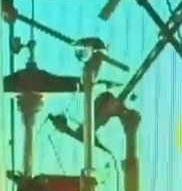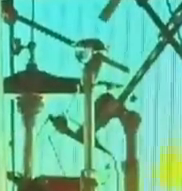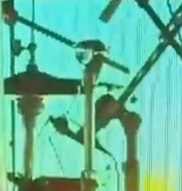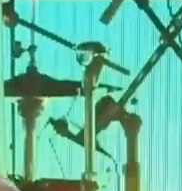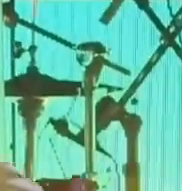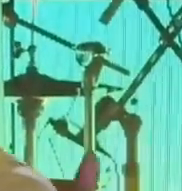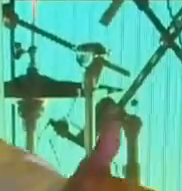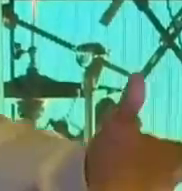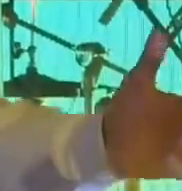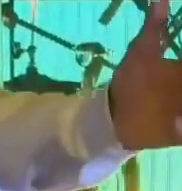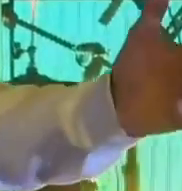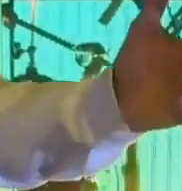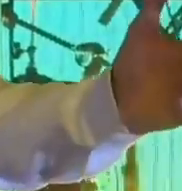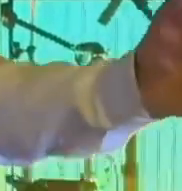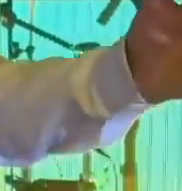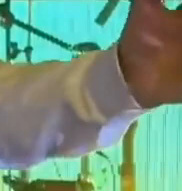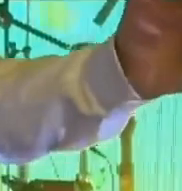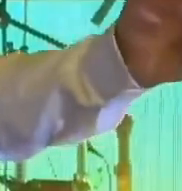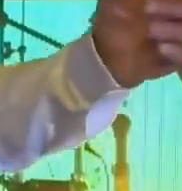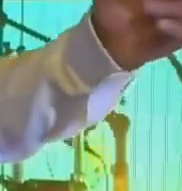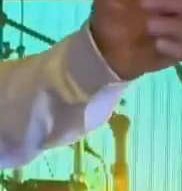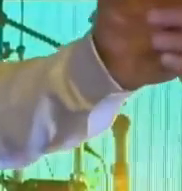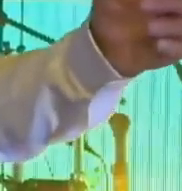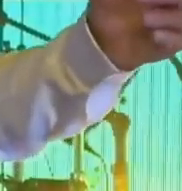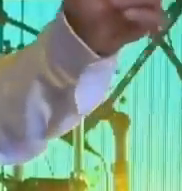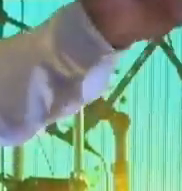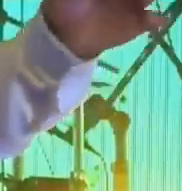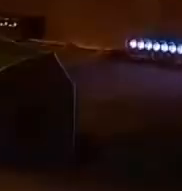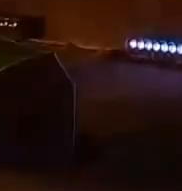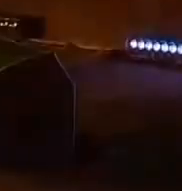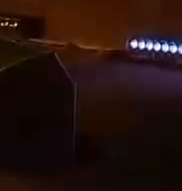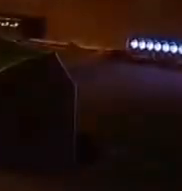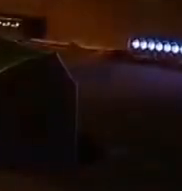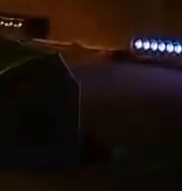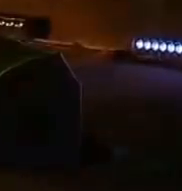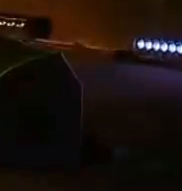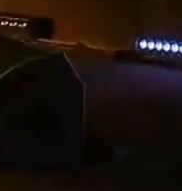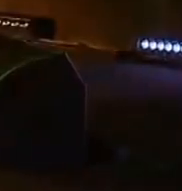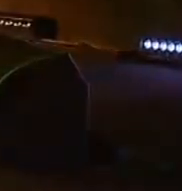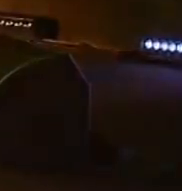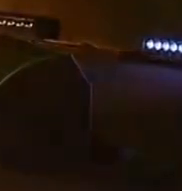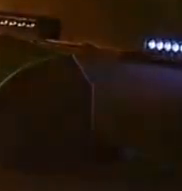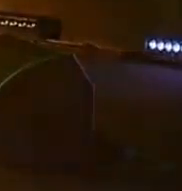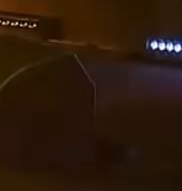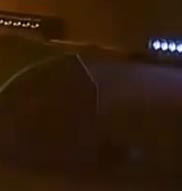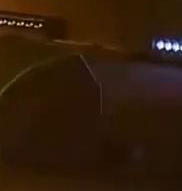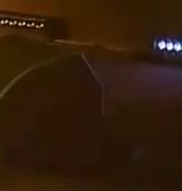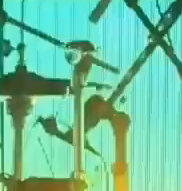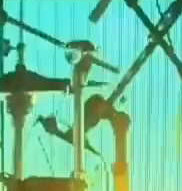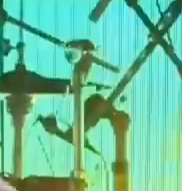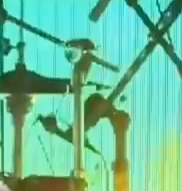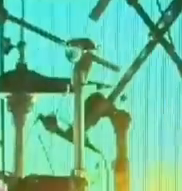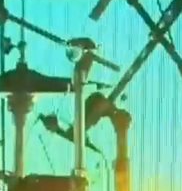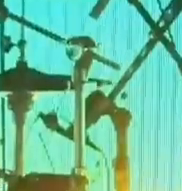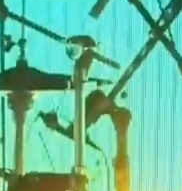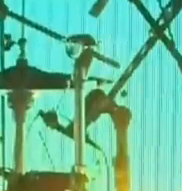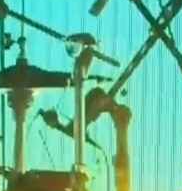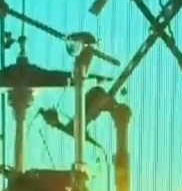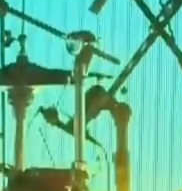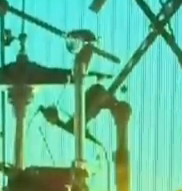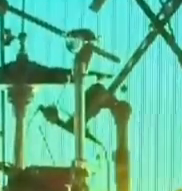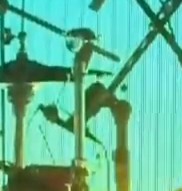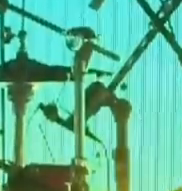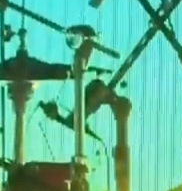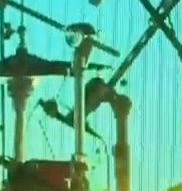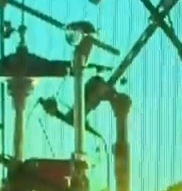Enseguida, el concierto de José María Napoleón desde la Feria de San Marcos a las 8:30 de la noche. Y para